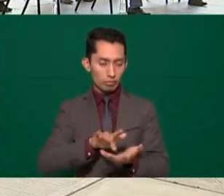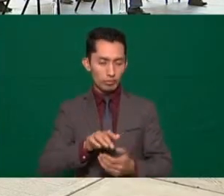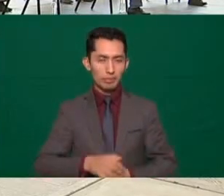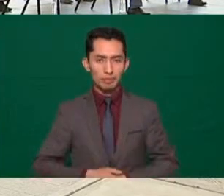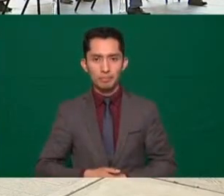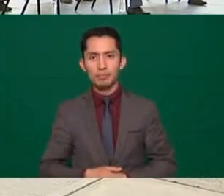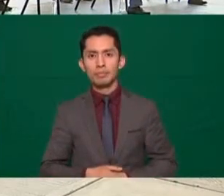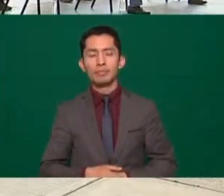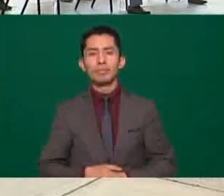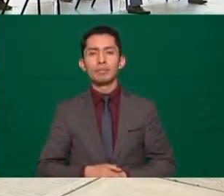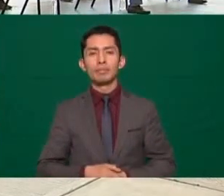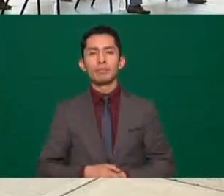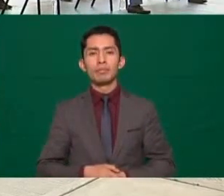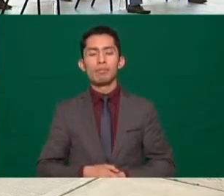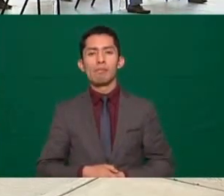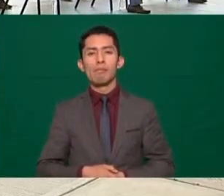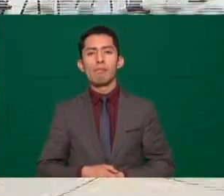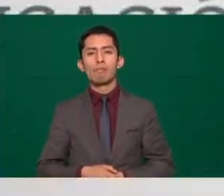ahora